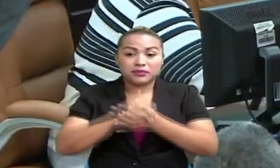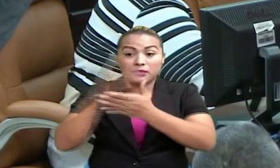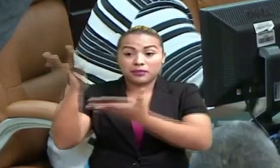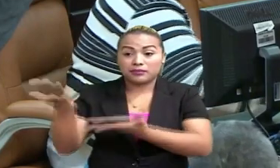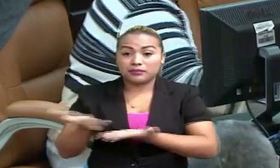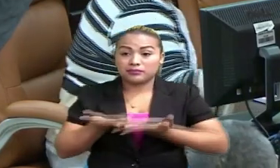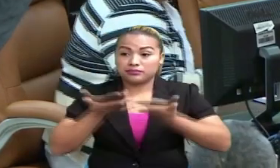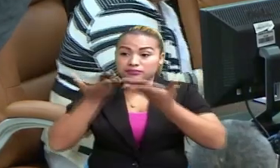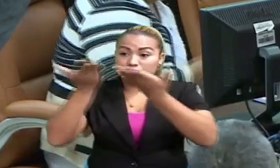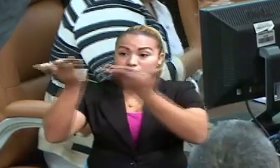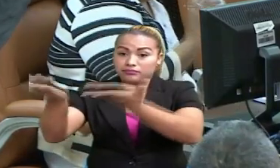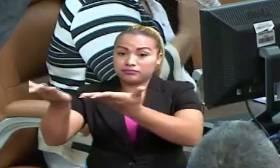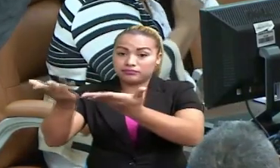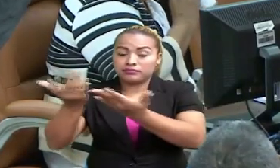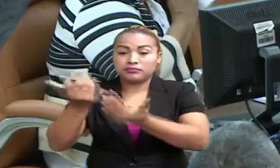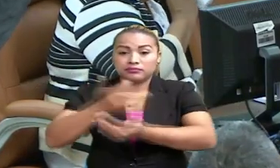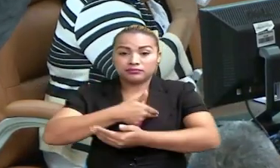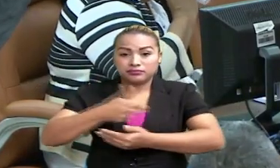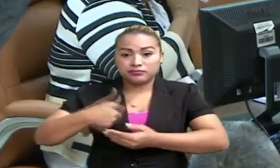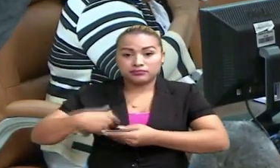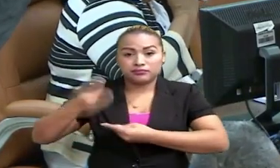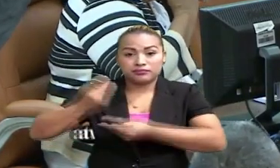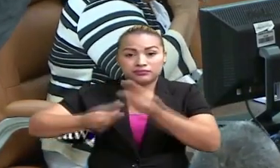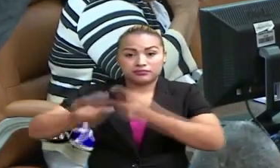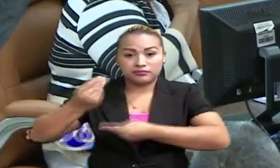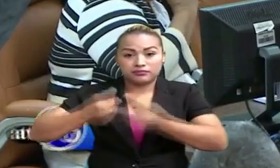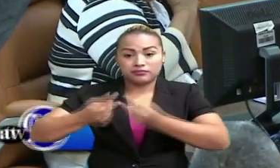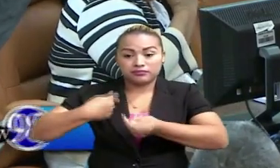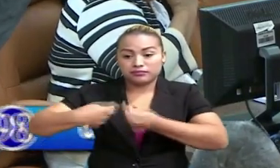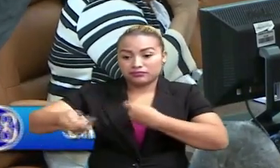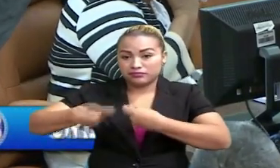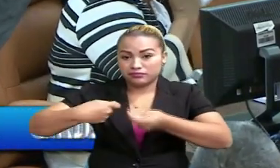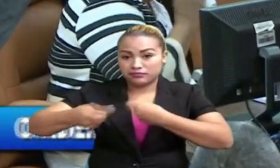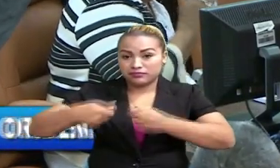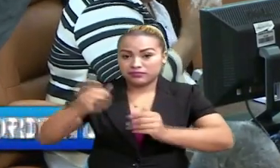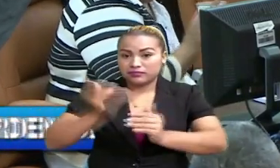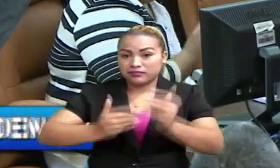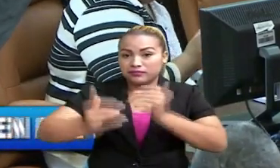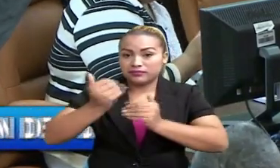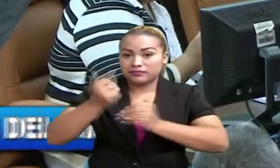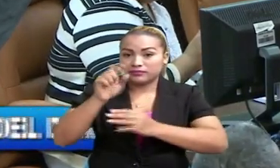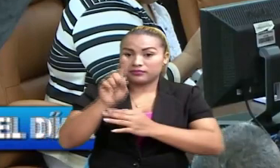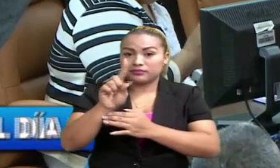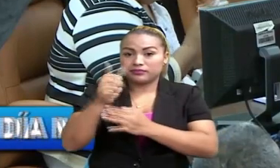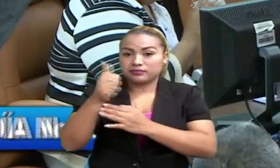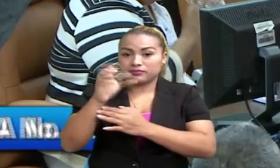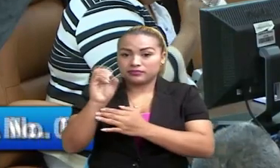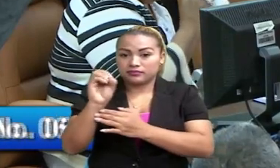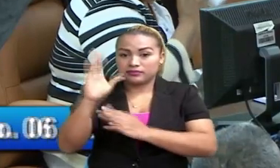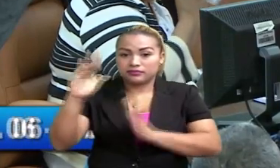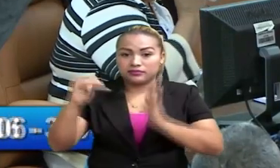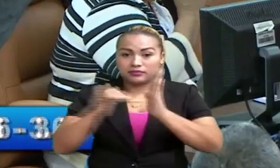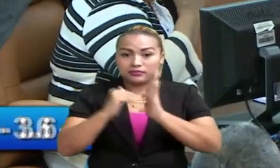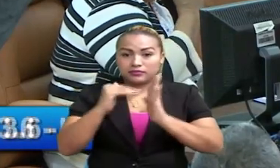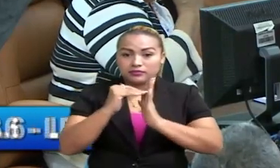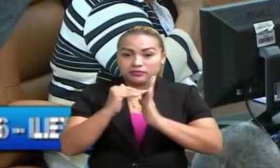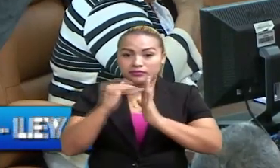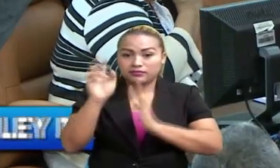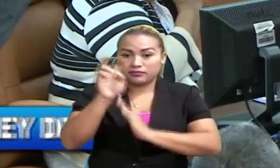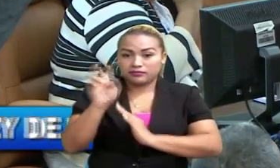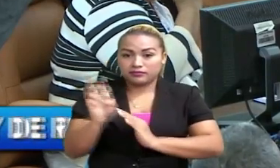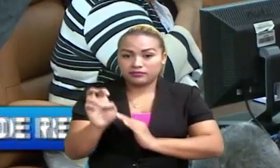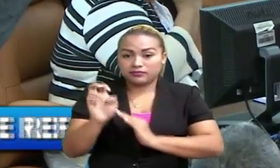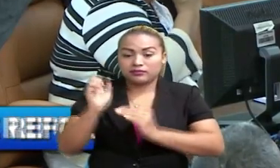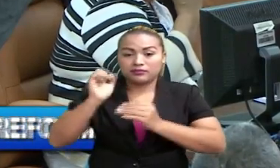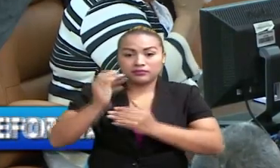reciben, que generan, que venden más de 160 millones de córdobas al